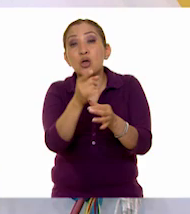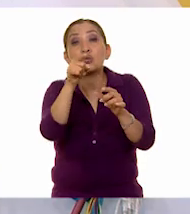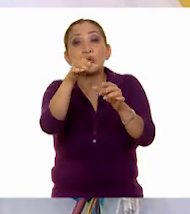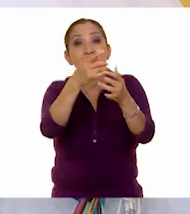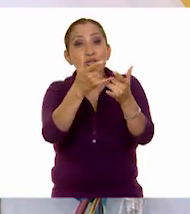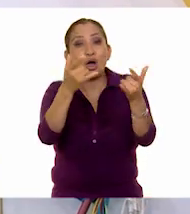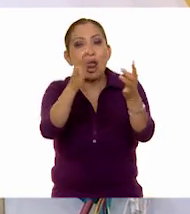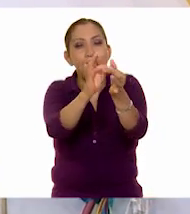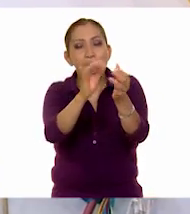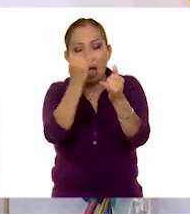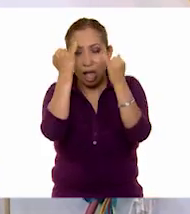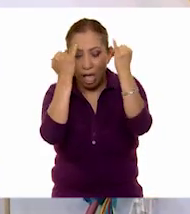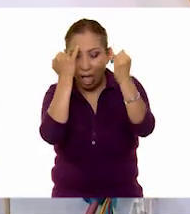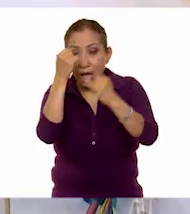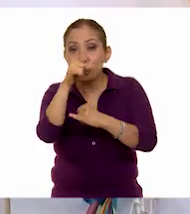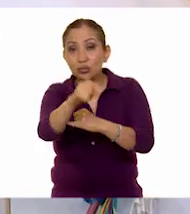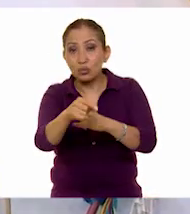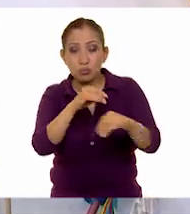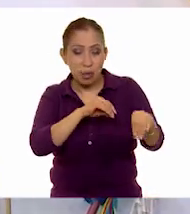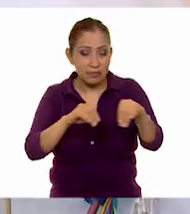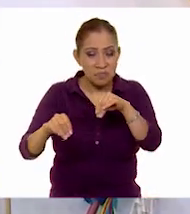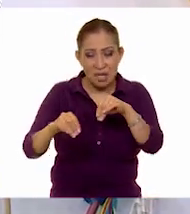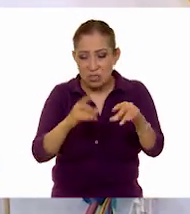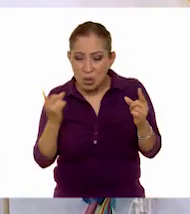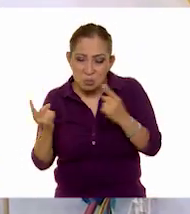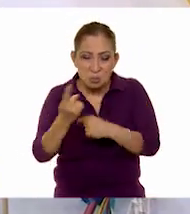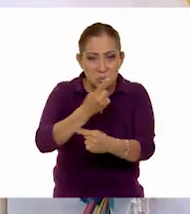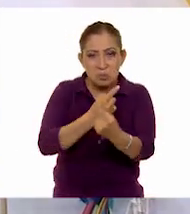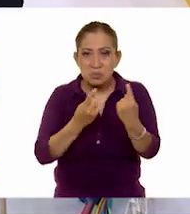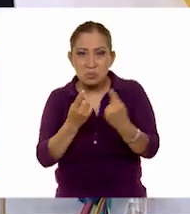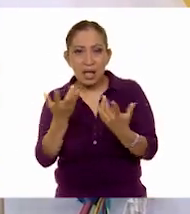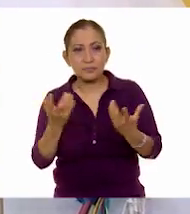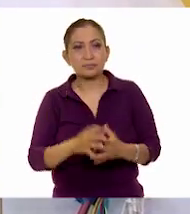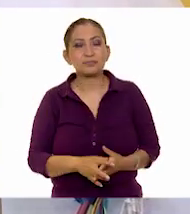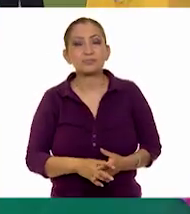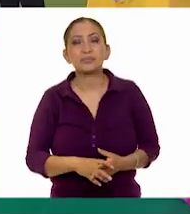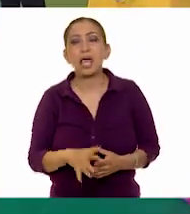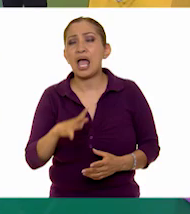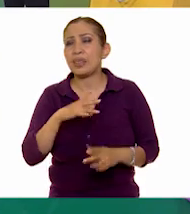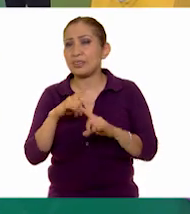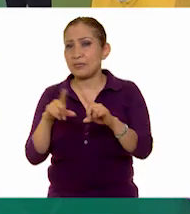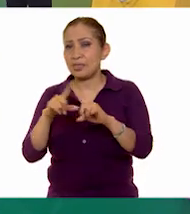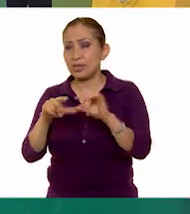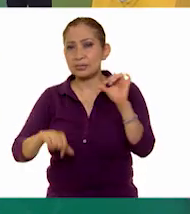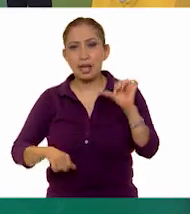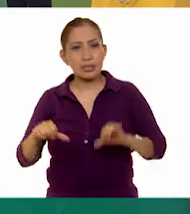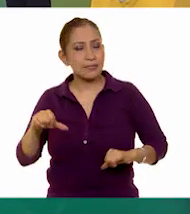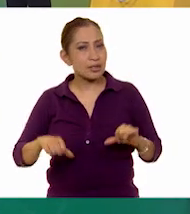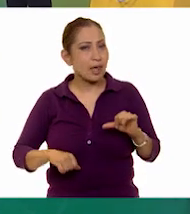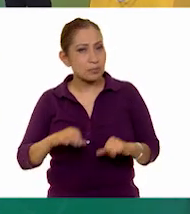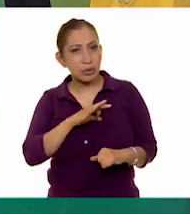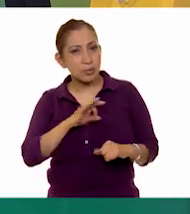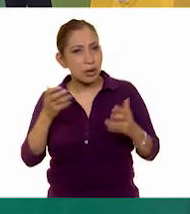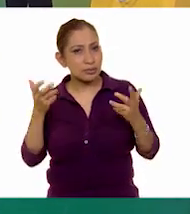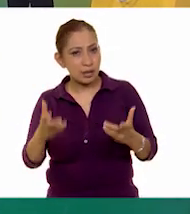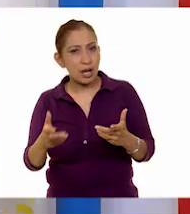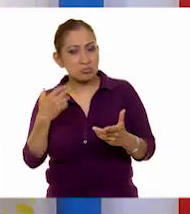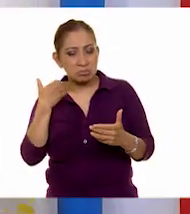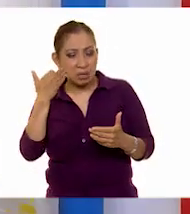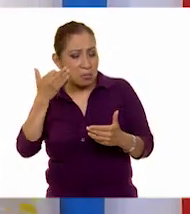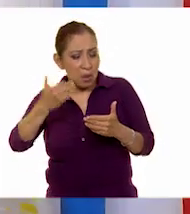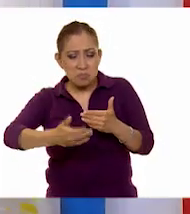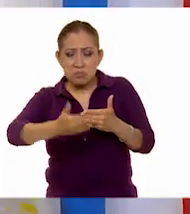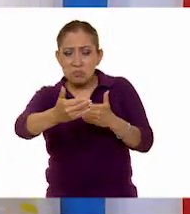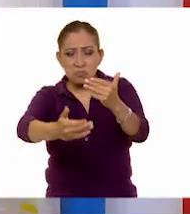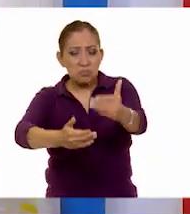cuento y crean sus propios movimientos. Hay muchas actividades que podemos realizar en diversos momentos